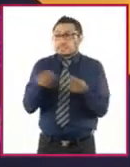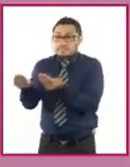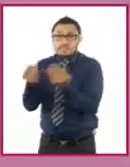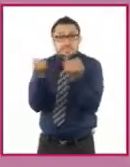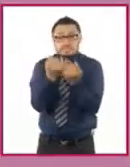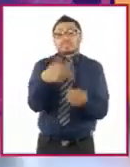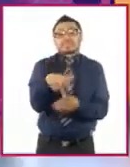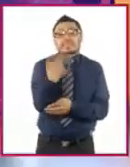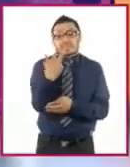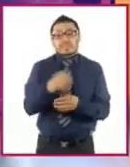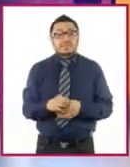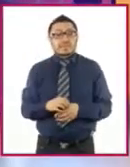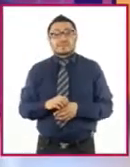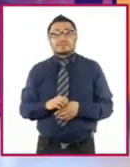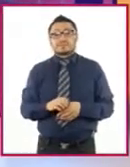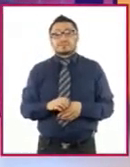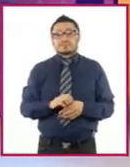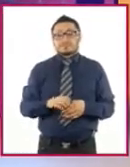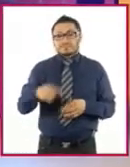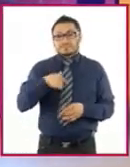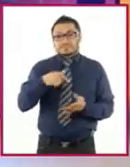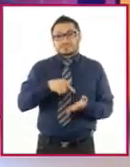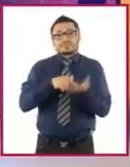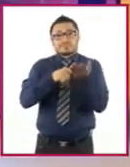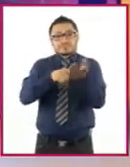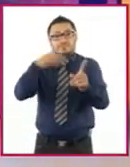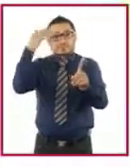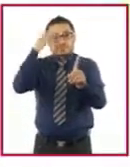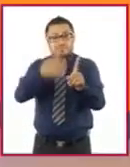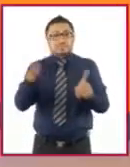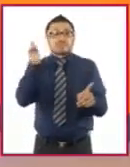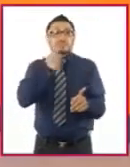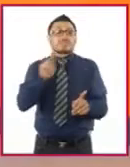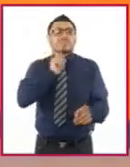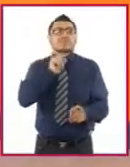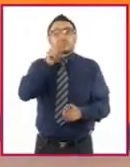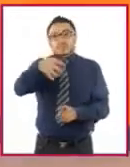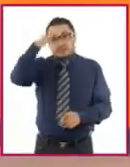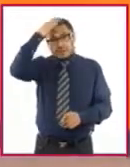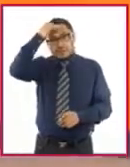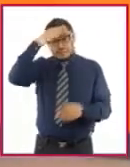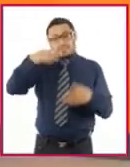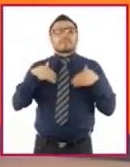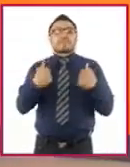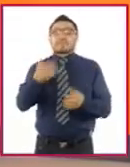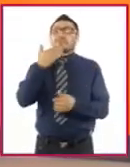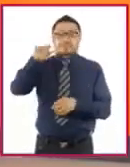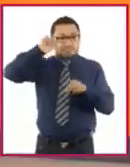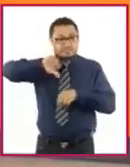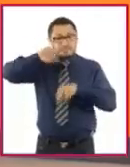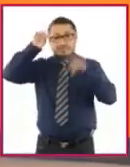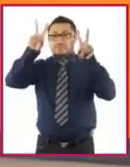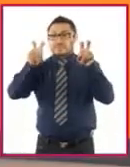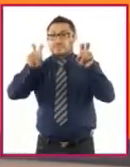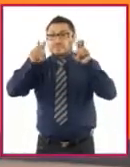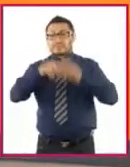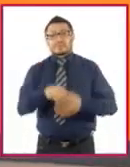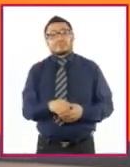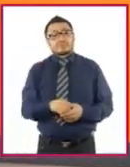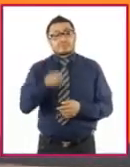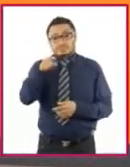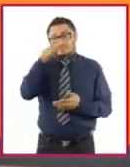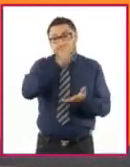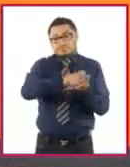3. Les propongo el siguiente reto para confirmar sus avances en la comprensión de este tema. Tomen nota